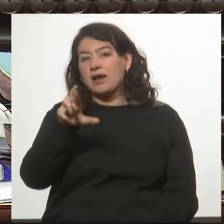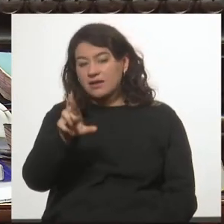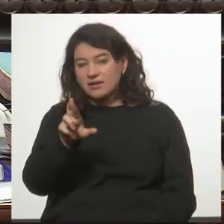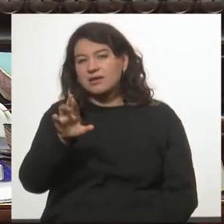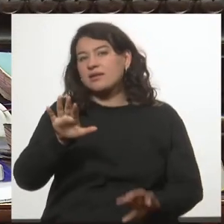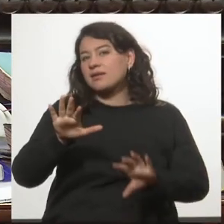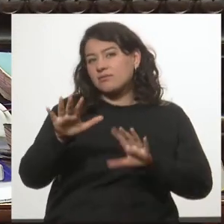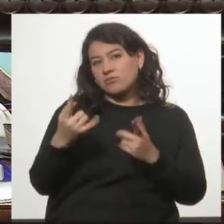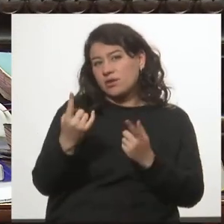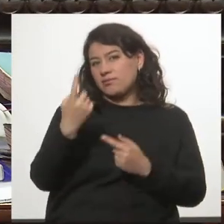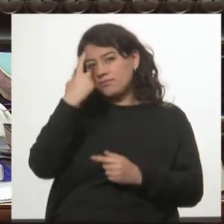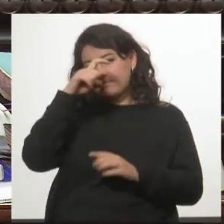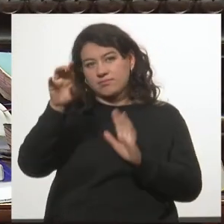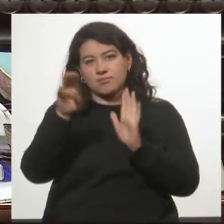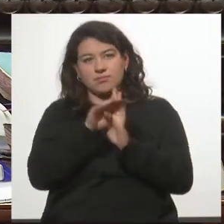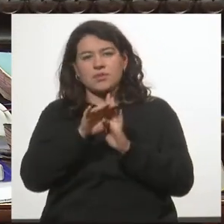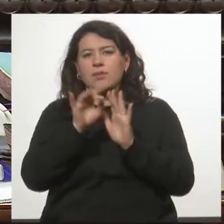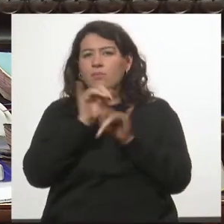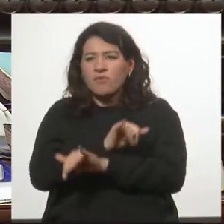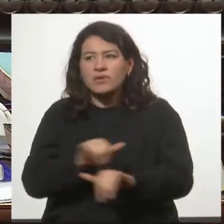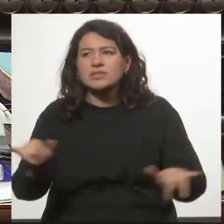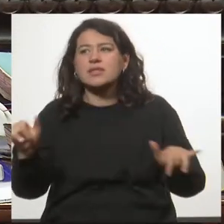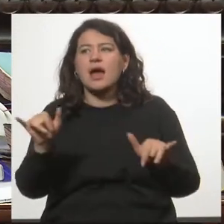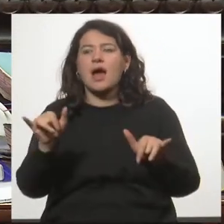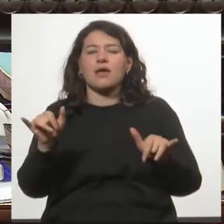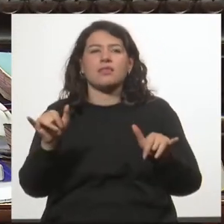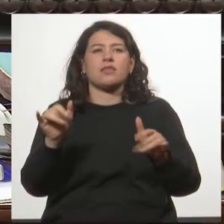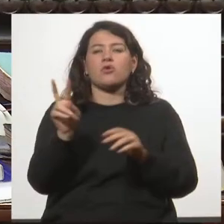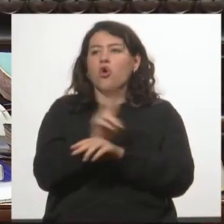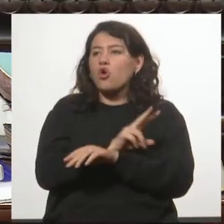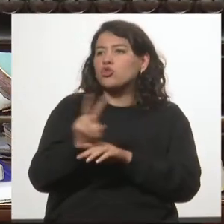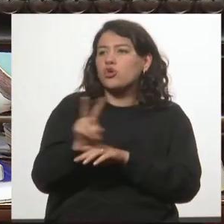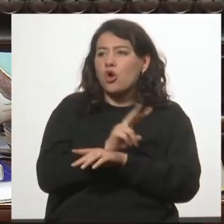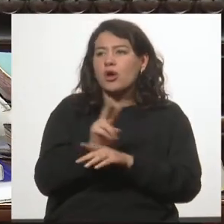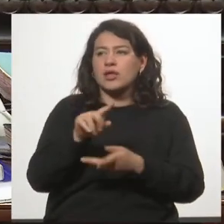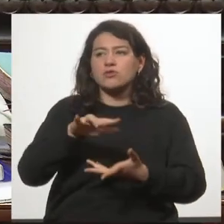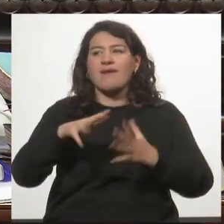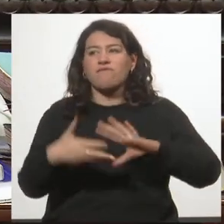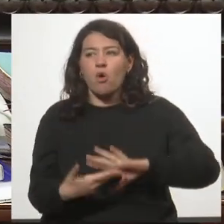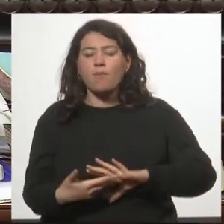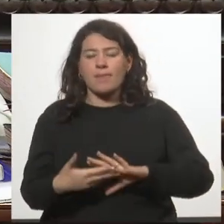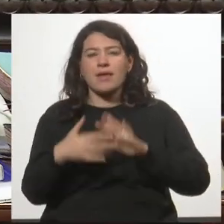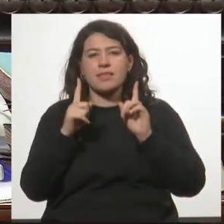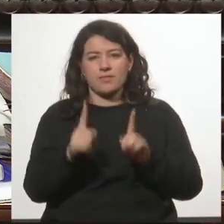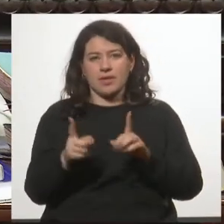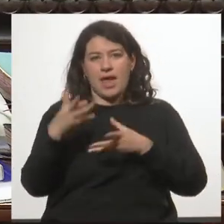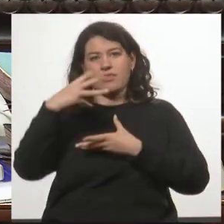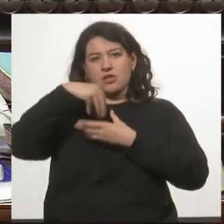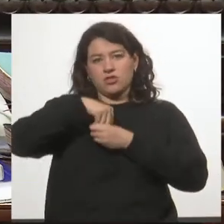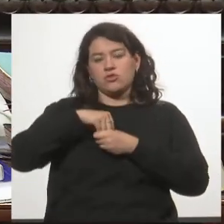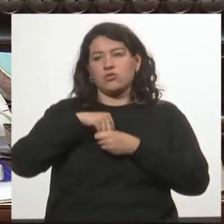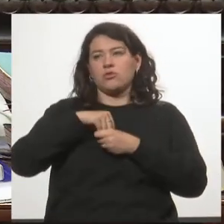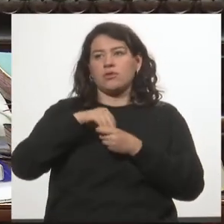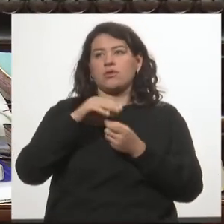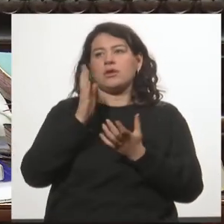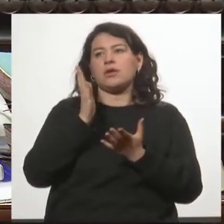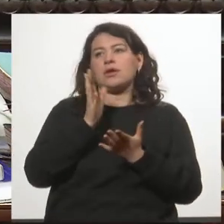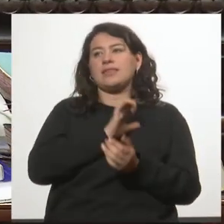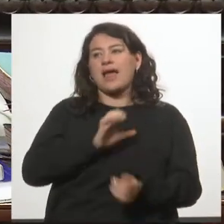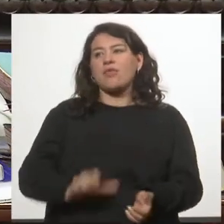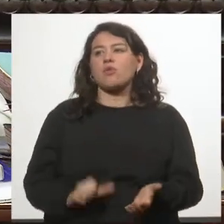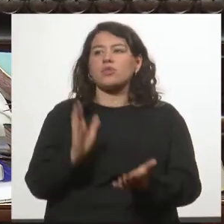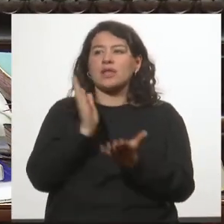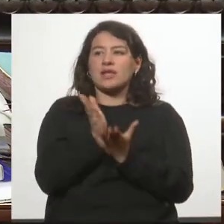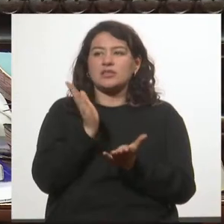derecho también la publicidad la transparencia el control es uno de los presupuestos del estado de derecho y también la